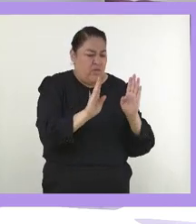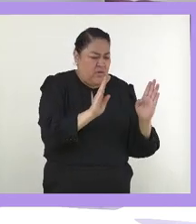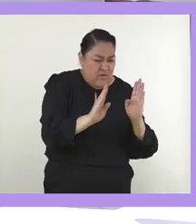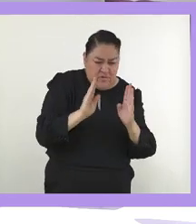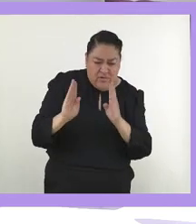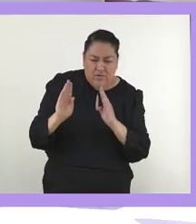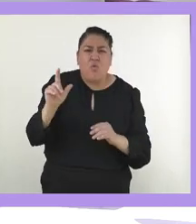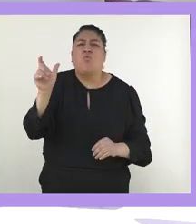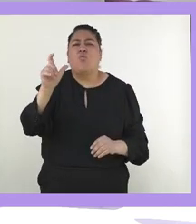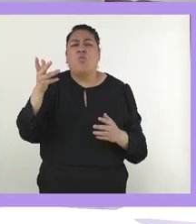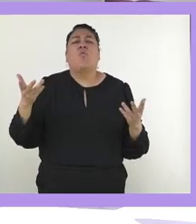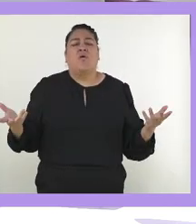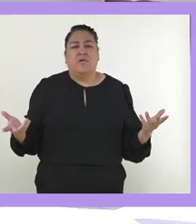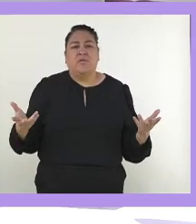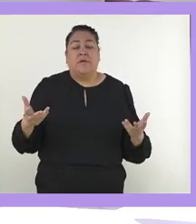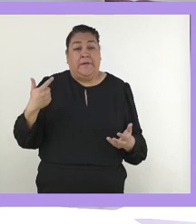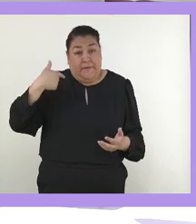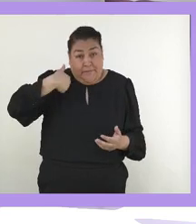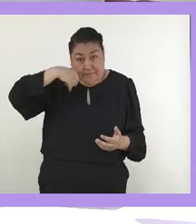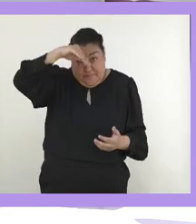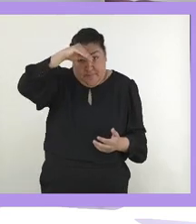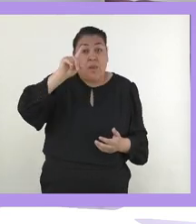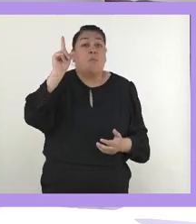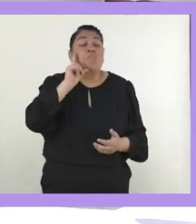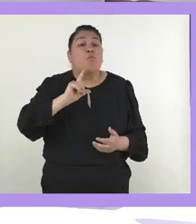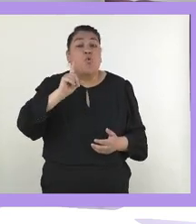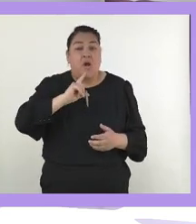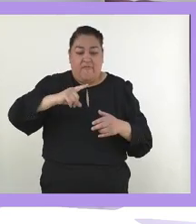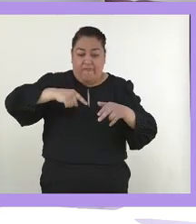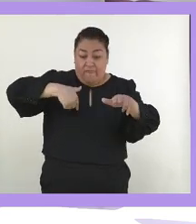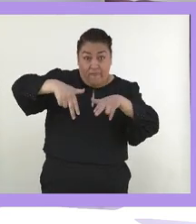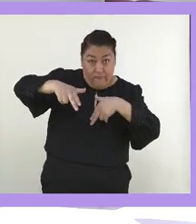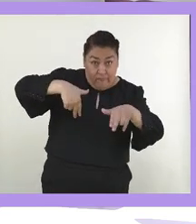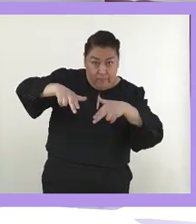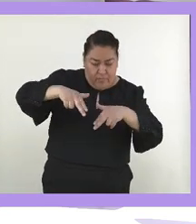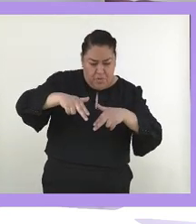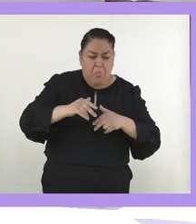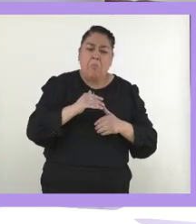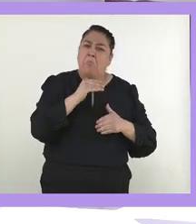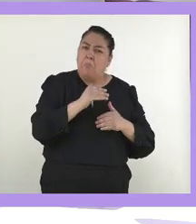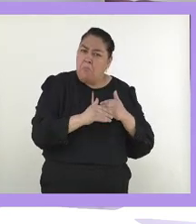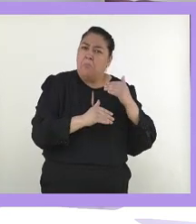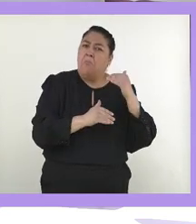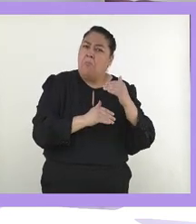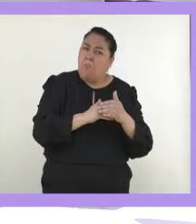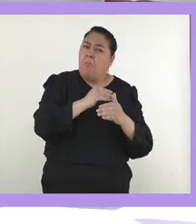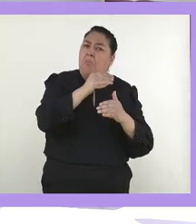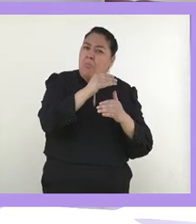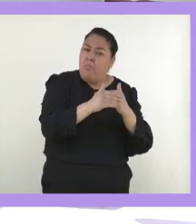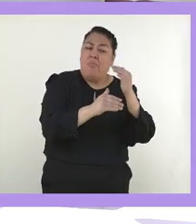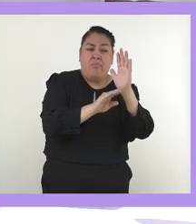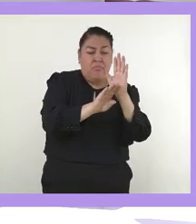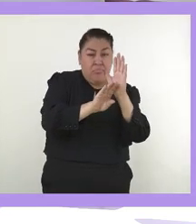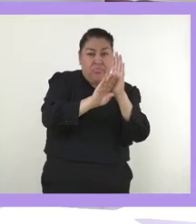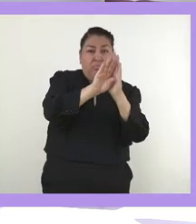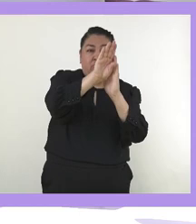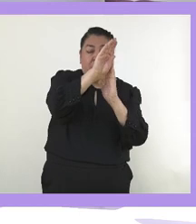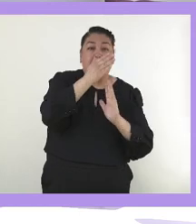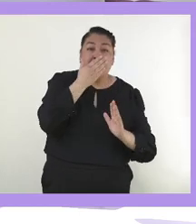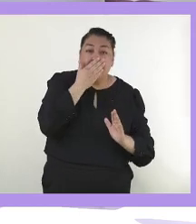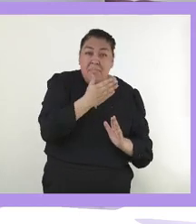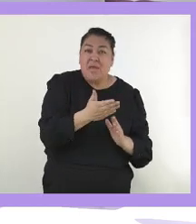femenil en México va caminando va corriendo este va mucho más adelantado en